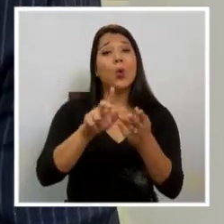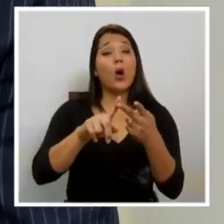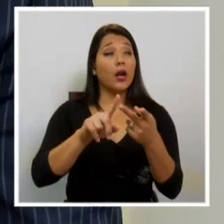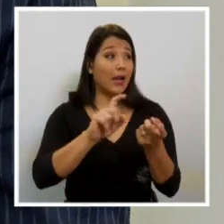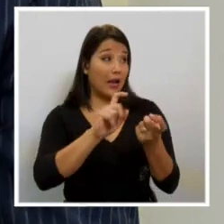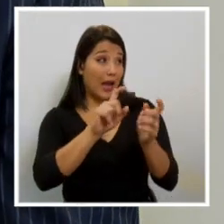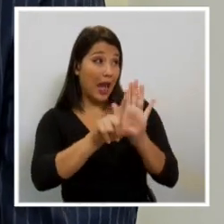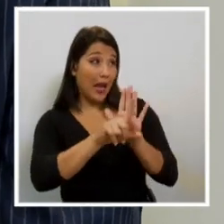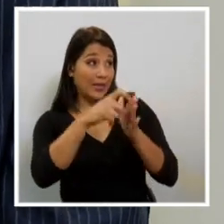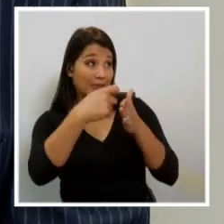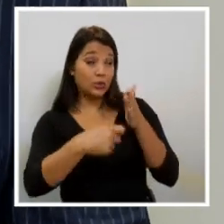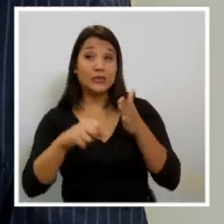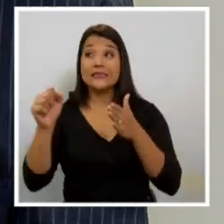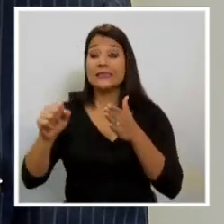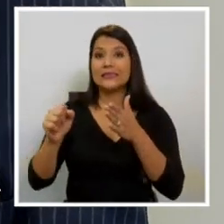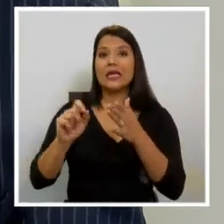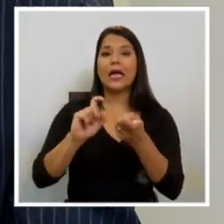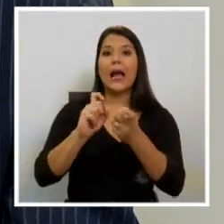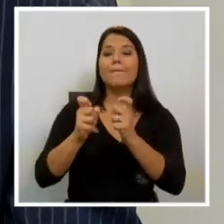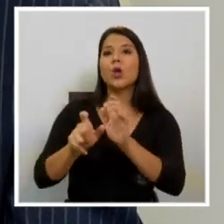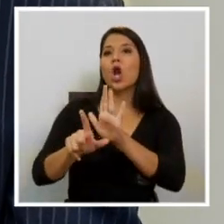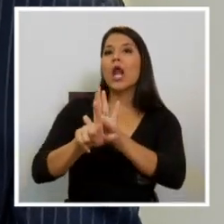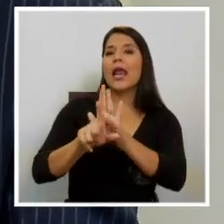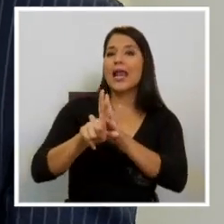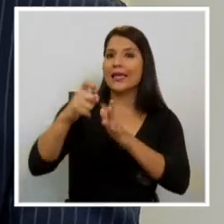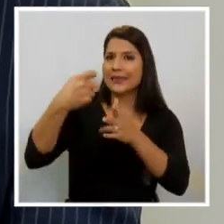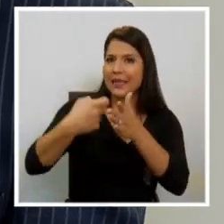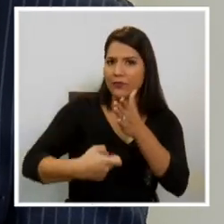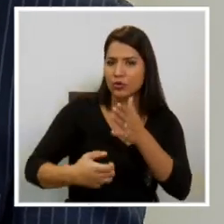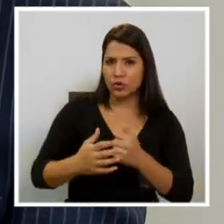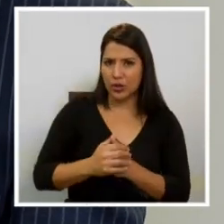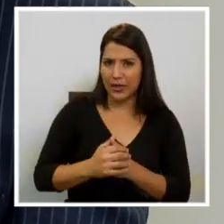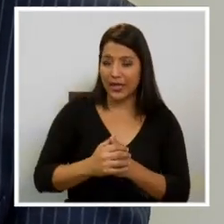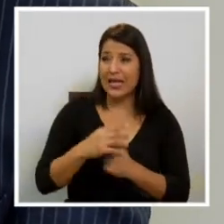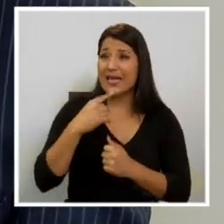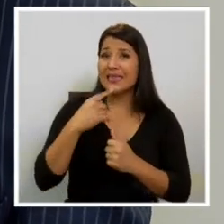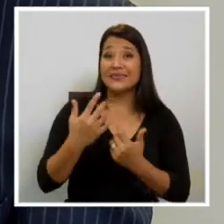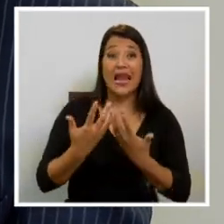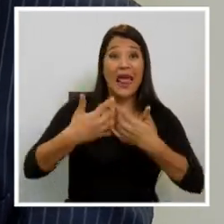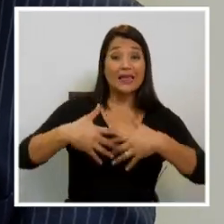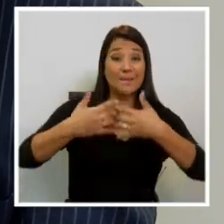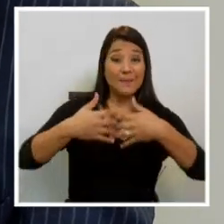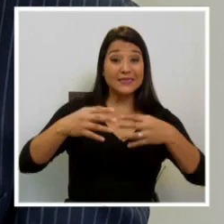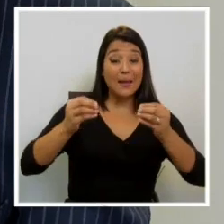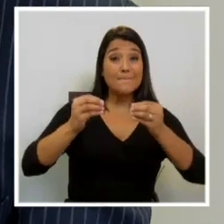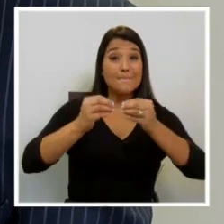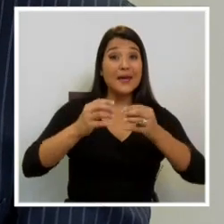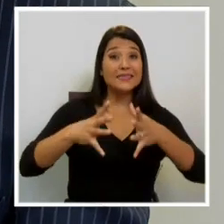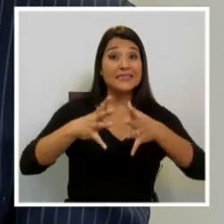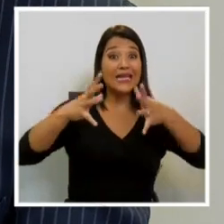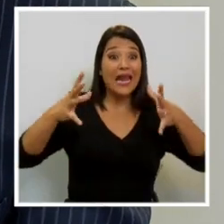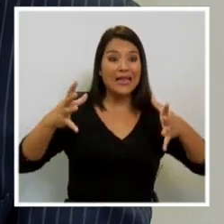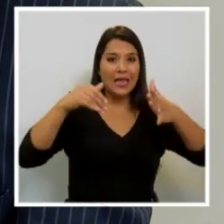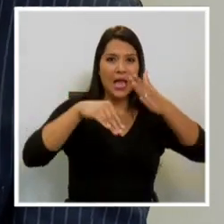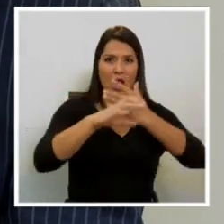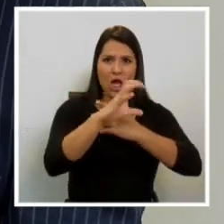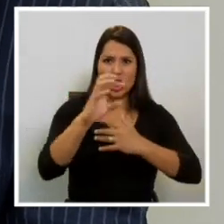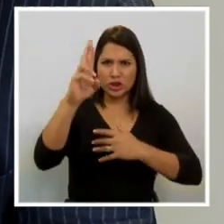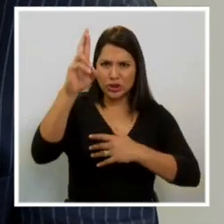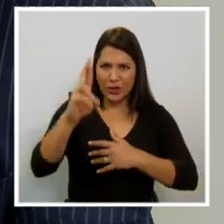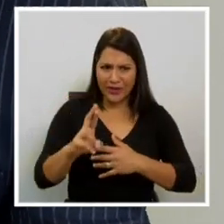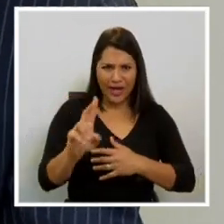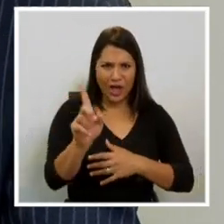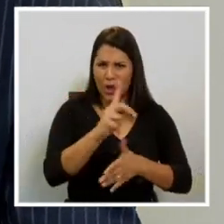reforma tributaria, cuando sale que una gran cantidad de las empresas más grandes de este país no pagan impuestos,